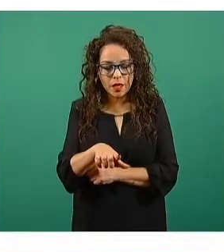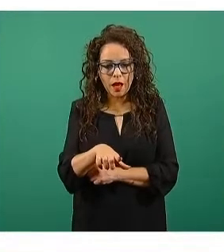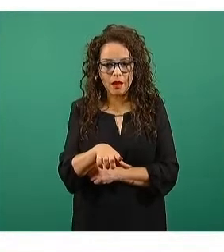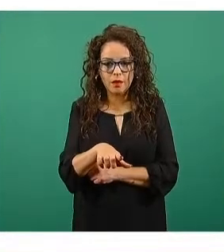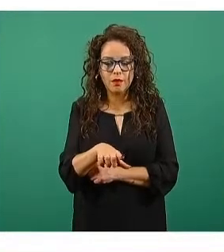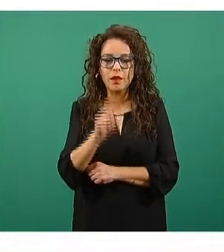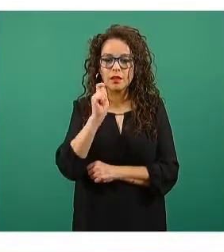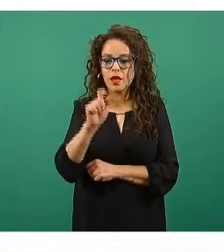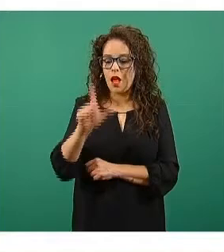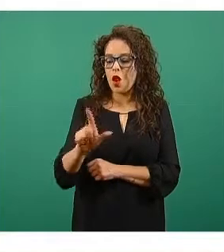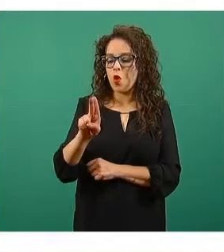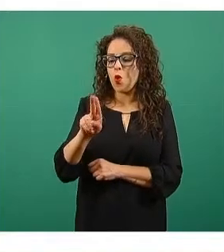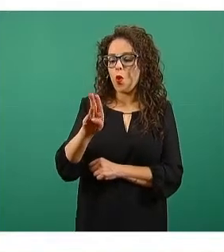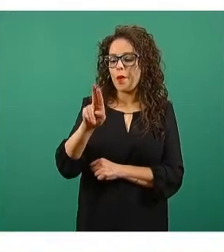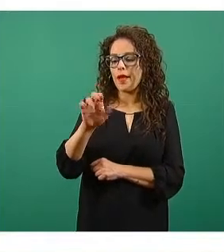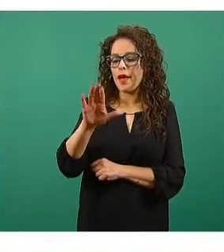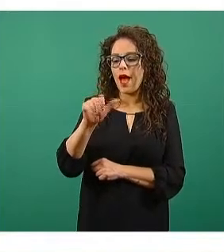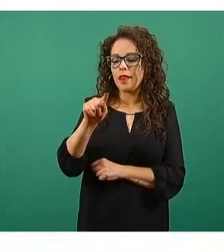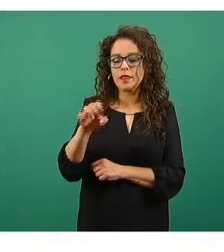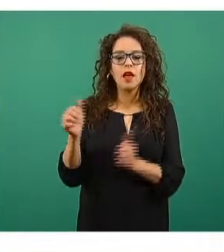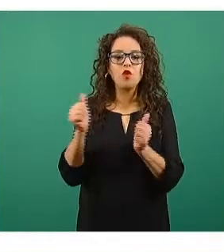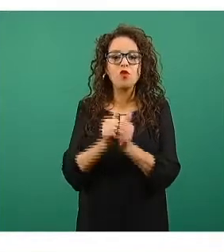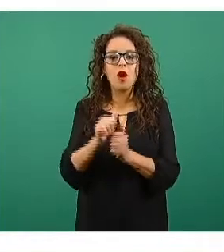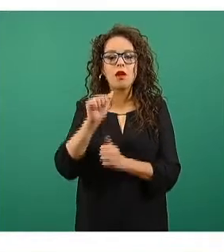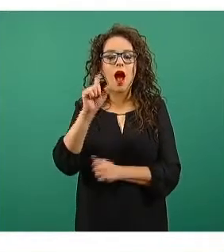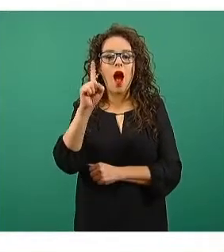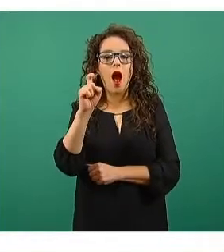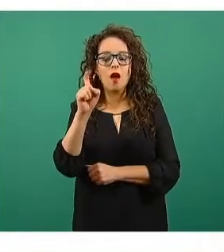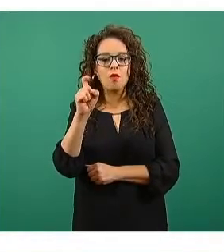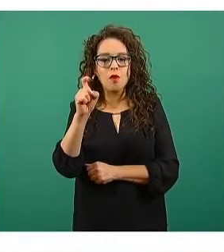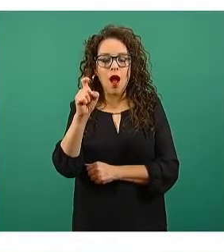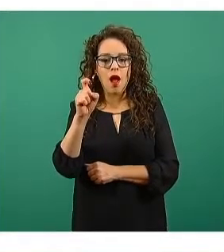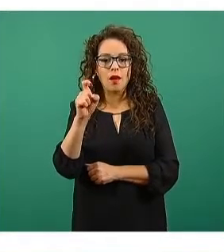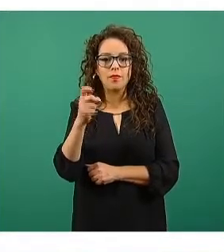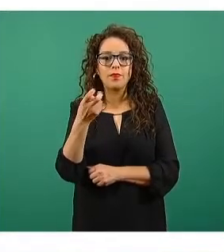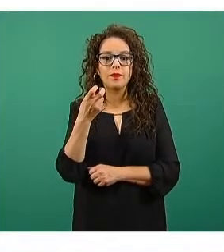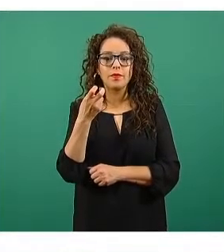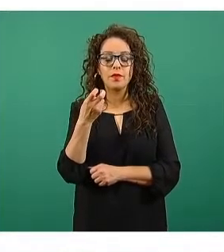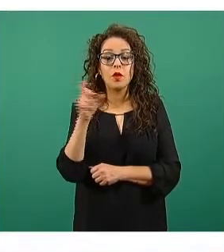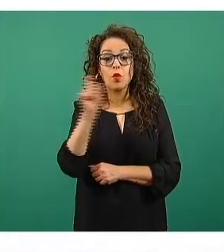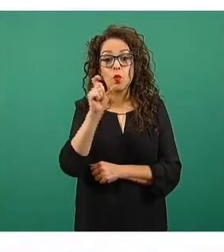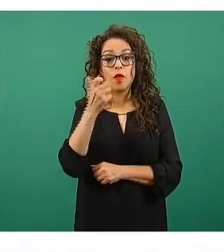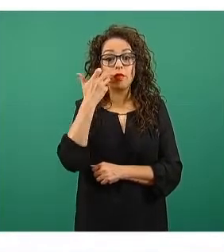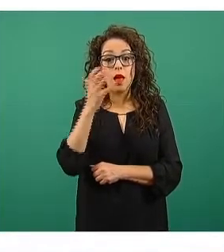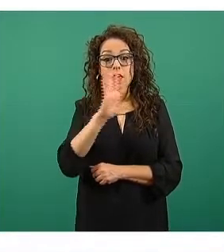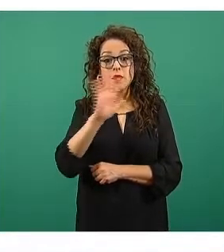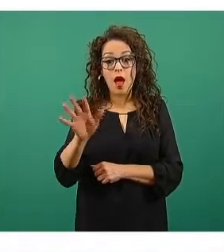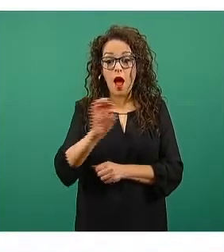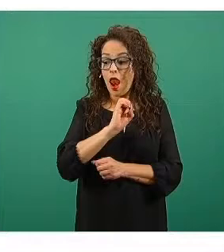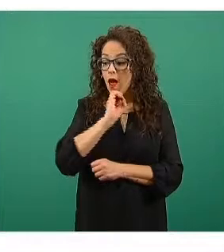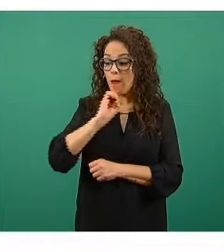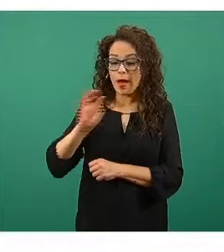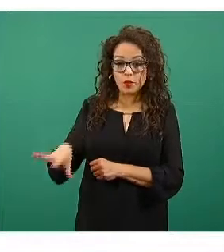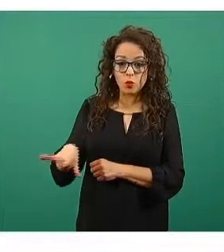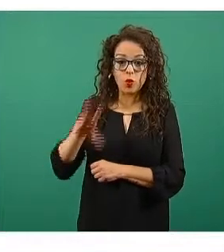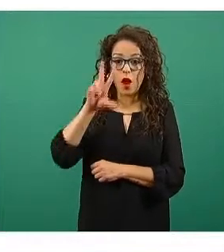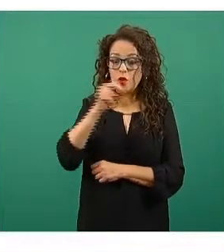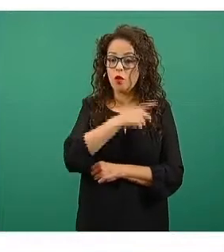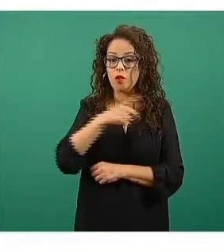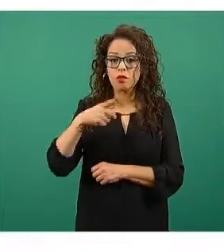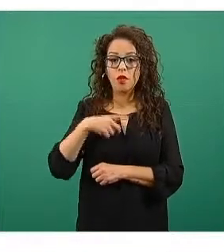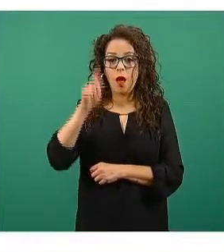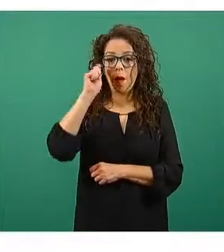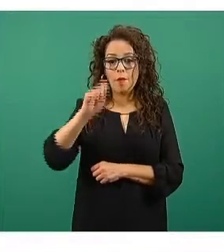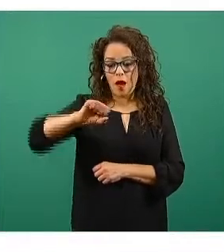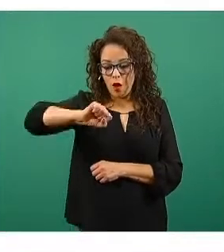utilizar lubricantes que sean a base de agua. Para desechar un condón, no utilizar el inodoro, hay